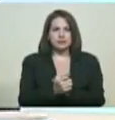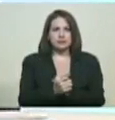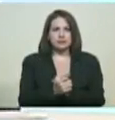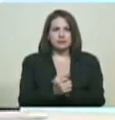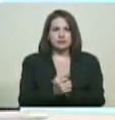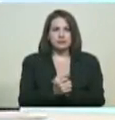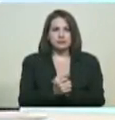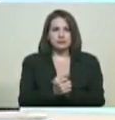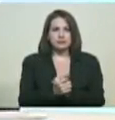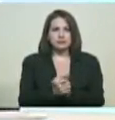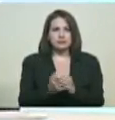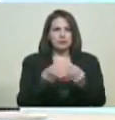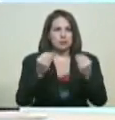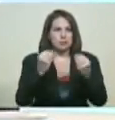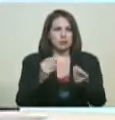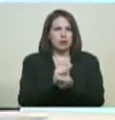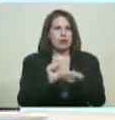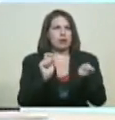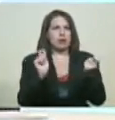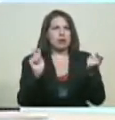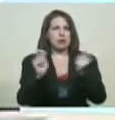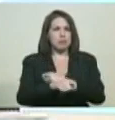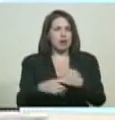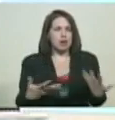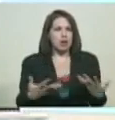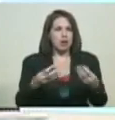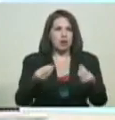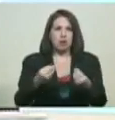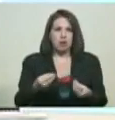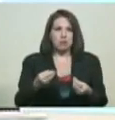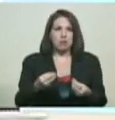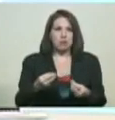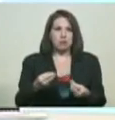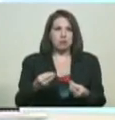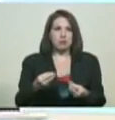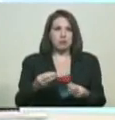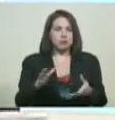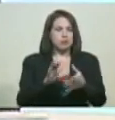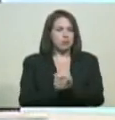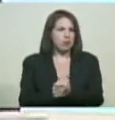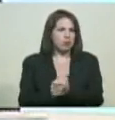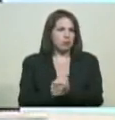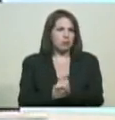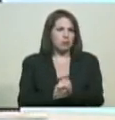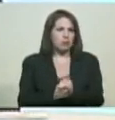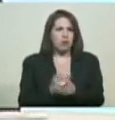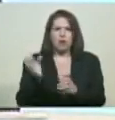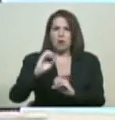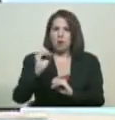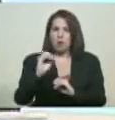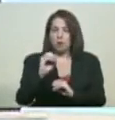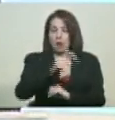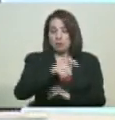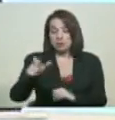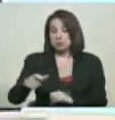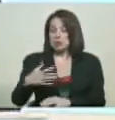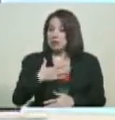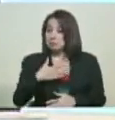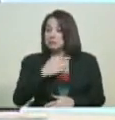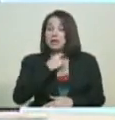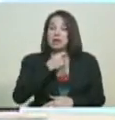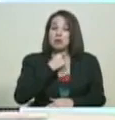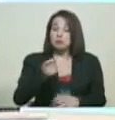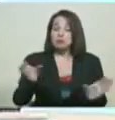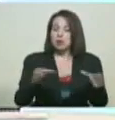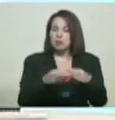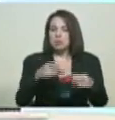para competir convertirlo más allá de un simpatizante o de un amigo porque la gente puede ser simpatizante de un partido de